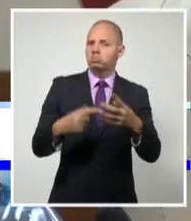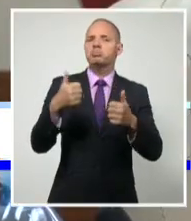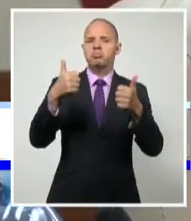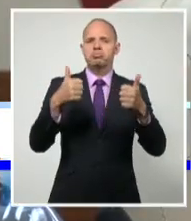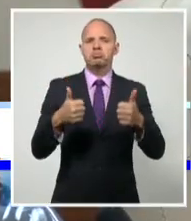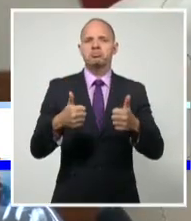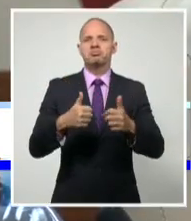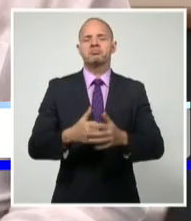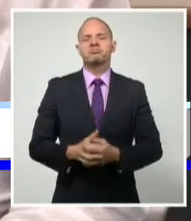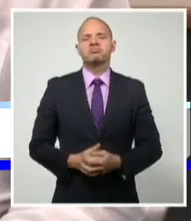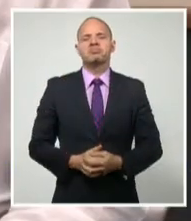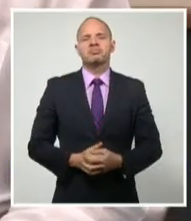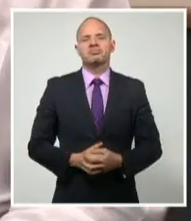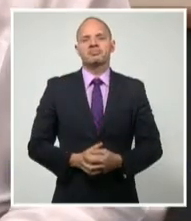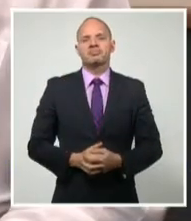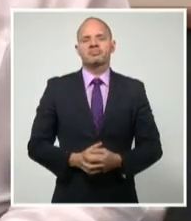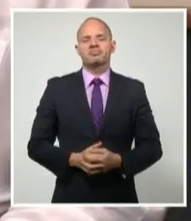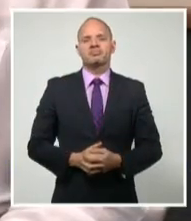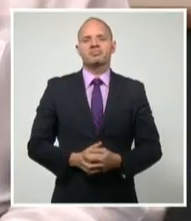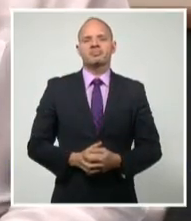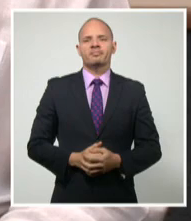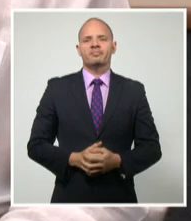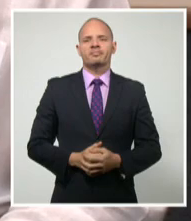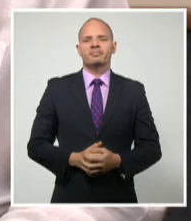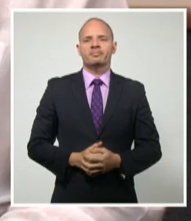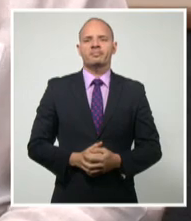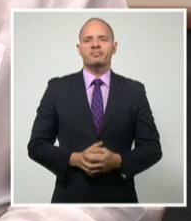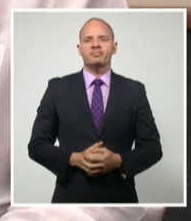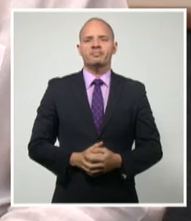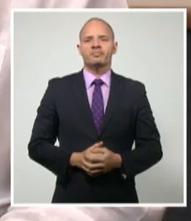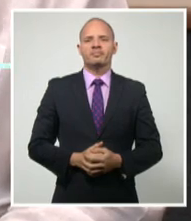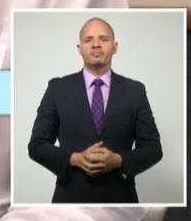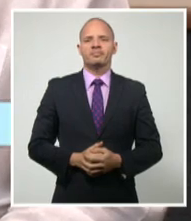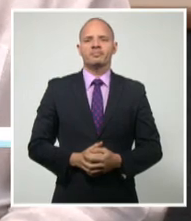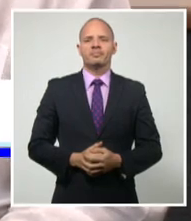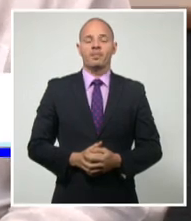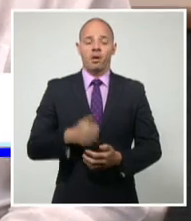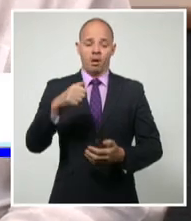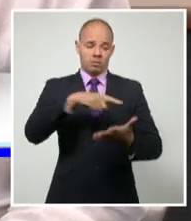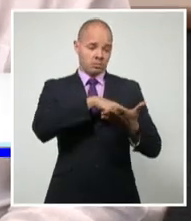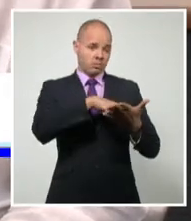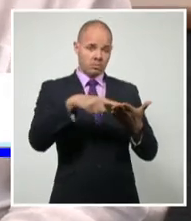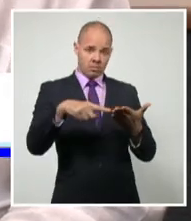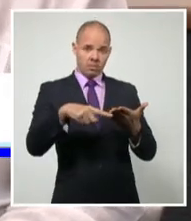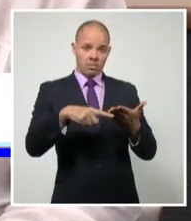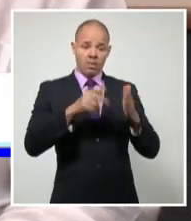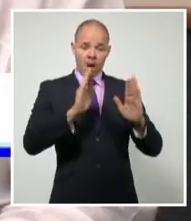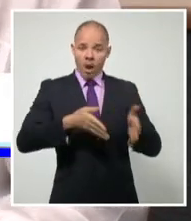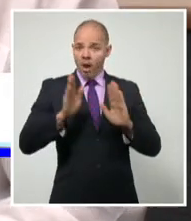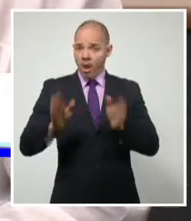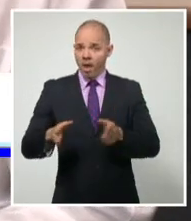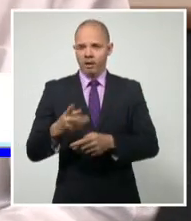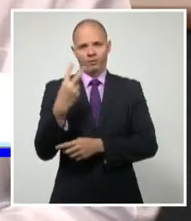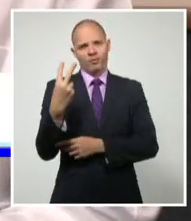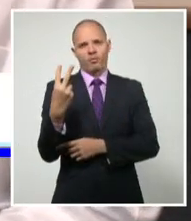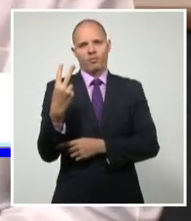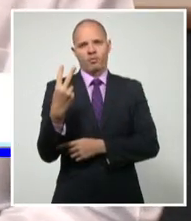todos los enfermos. Hay que decir que hubo fallecimientos en esta semana, solo dos días, y solo tuvimos que lamentar